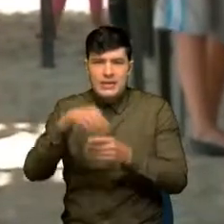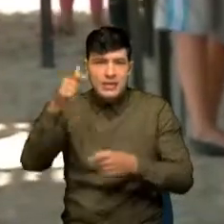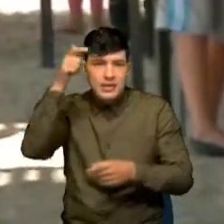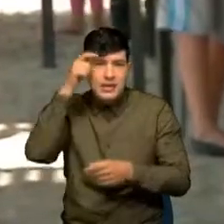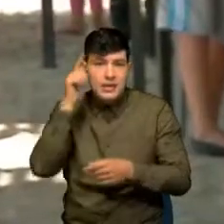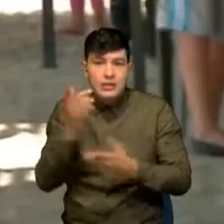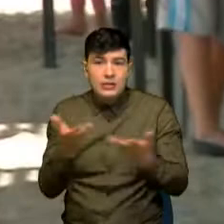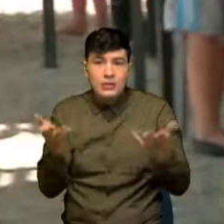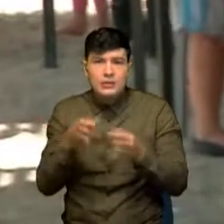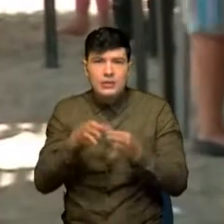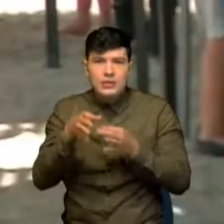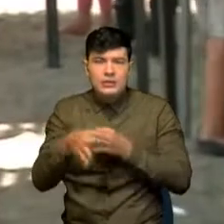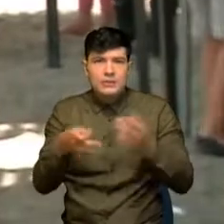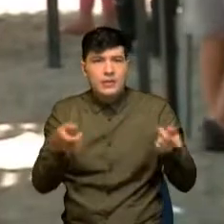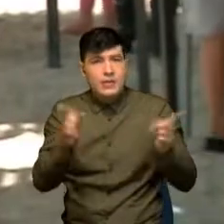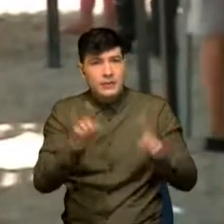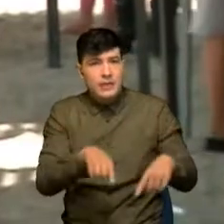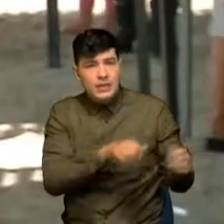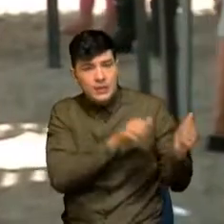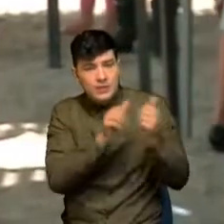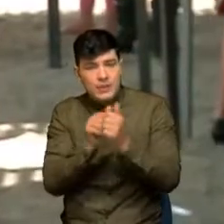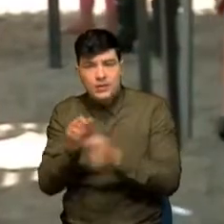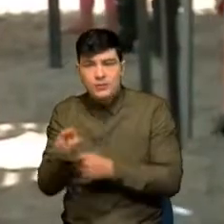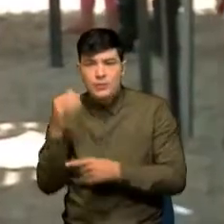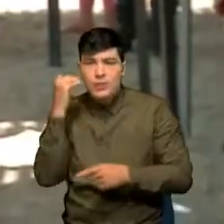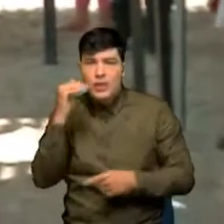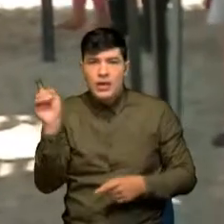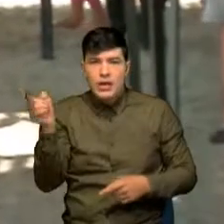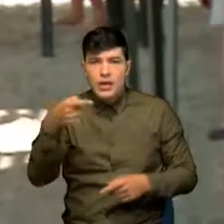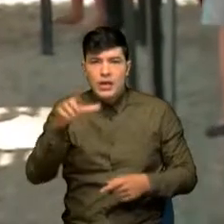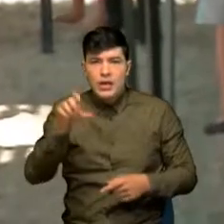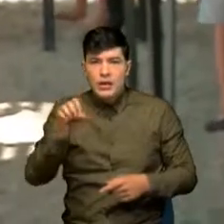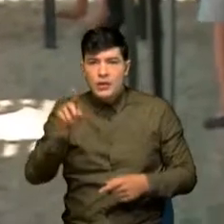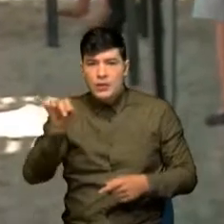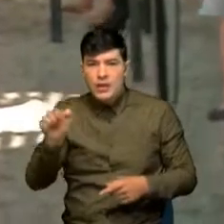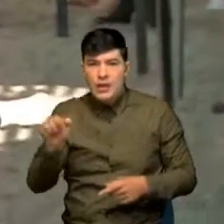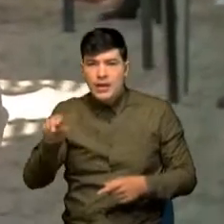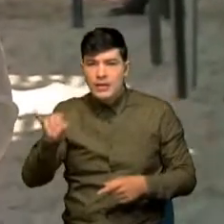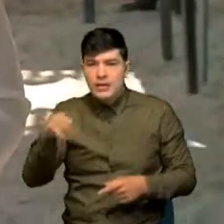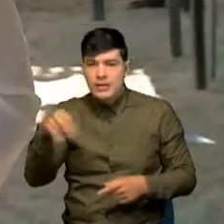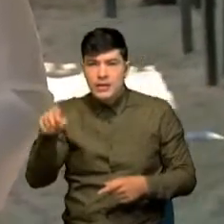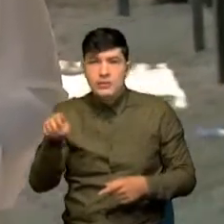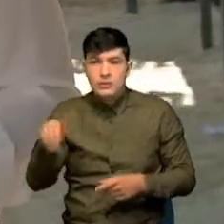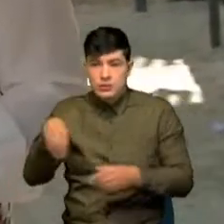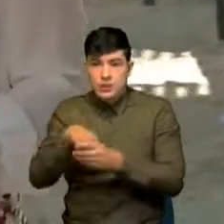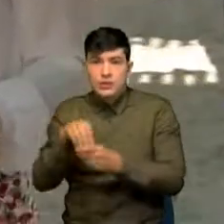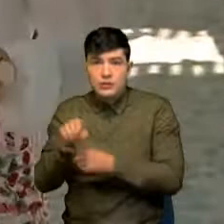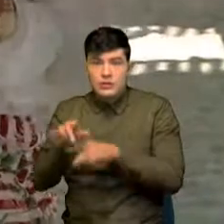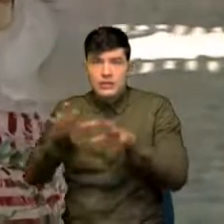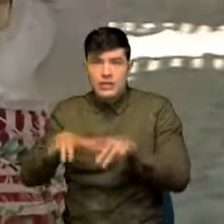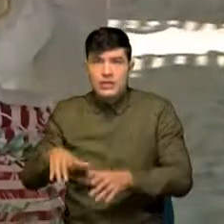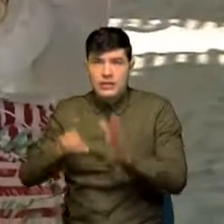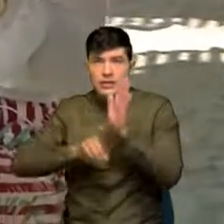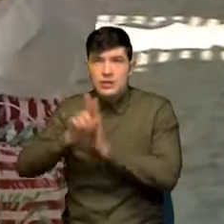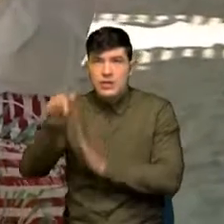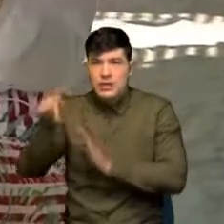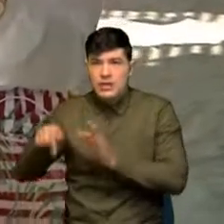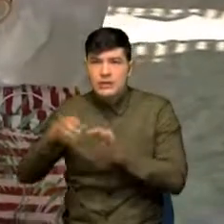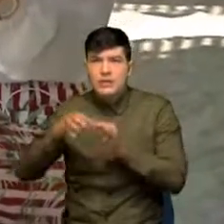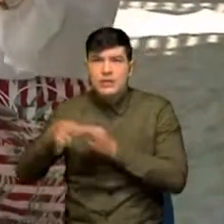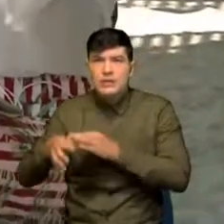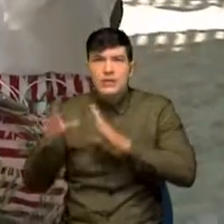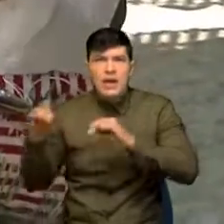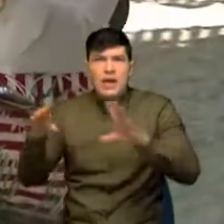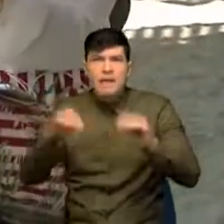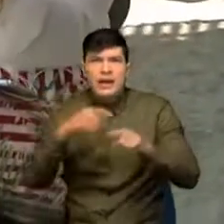en el municipio. También nos acompaña Gloria Niño, hace parte del equipo de trabajo de la Secretaría de Desarrollo del municipio, para hablar también de otra de